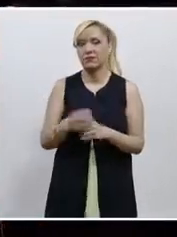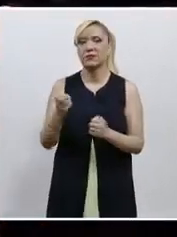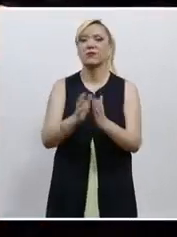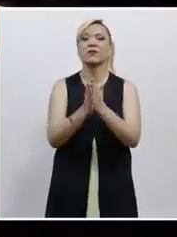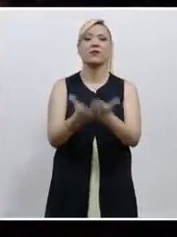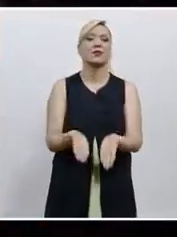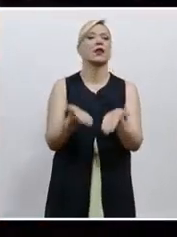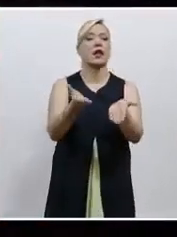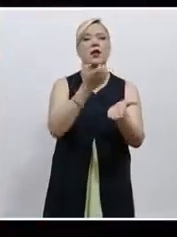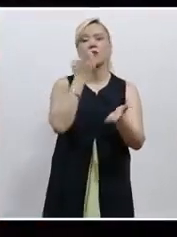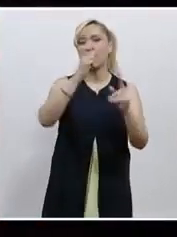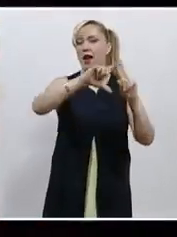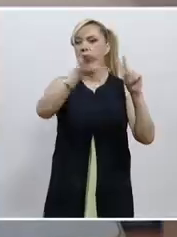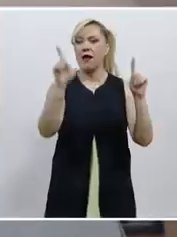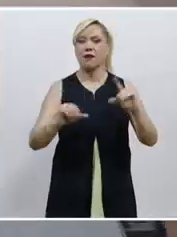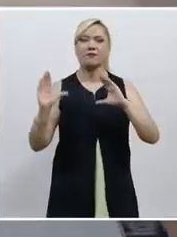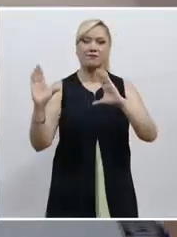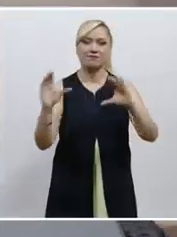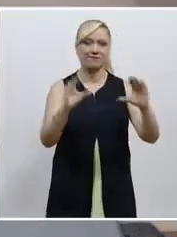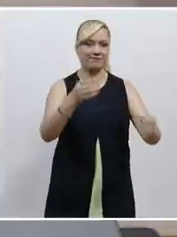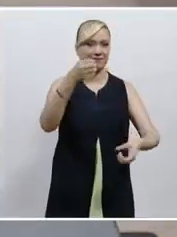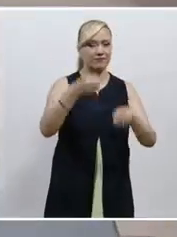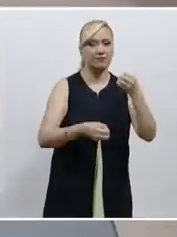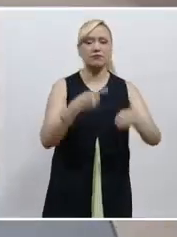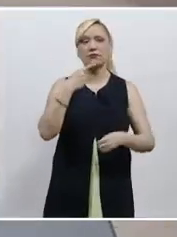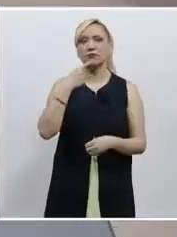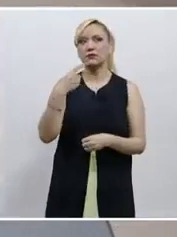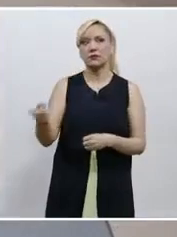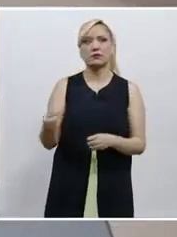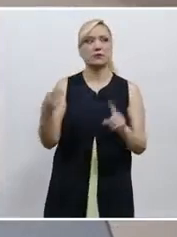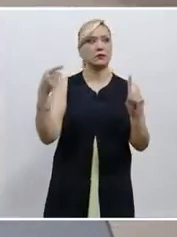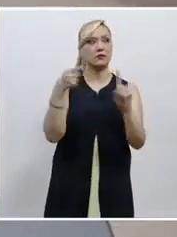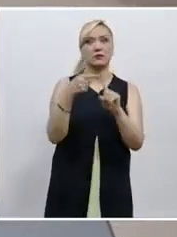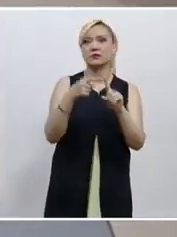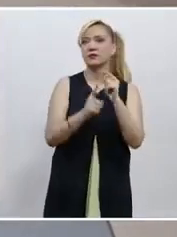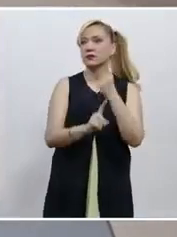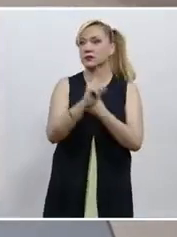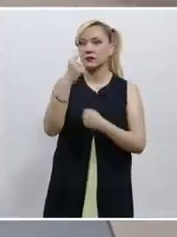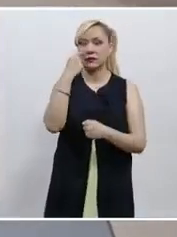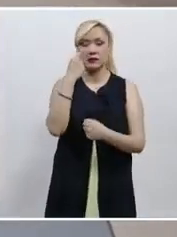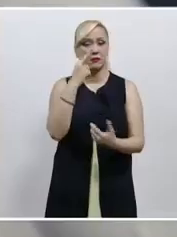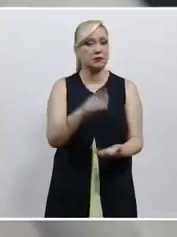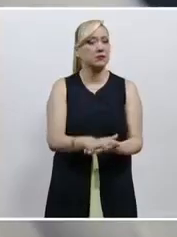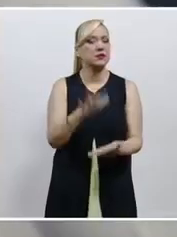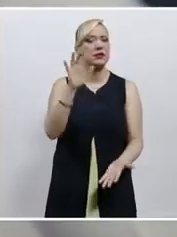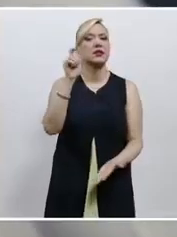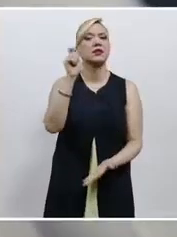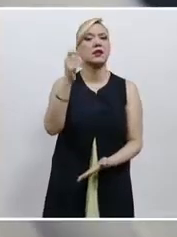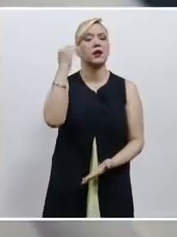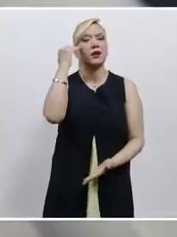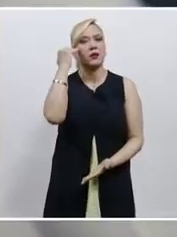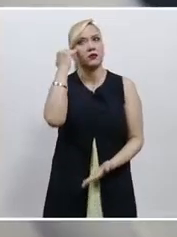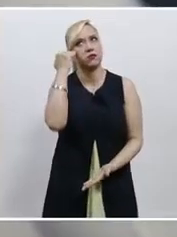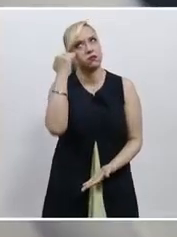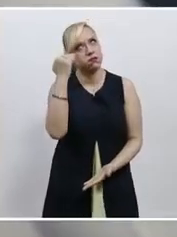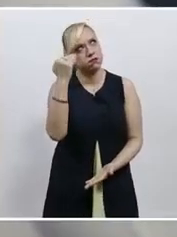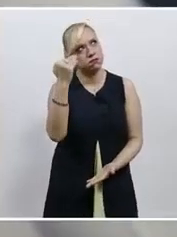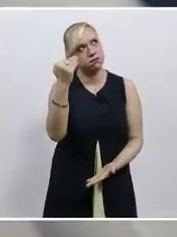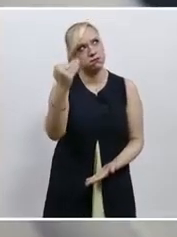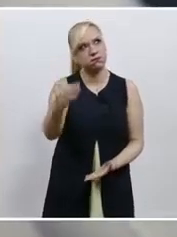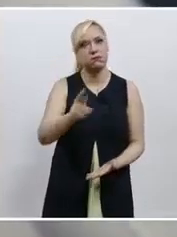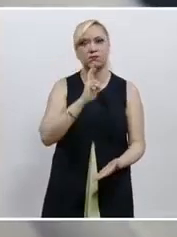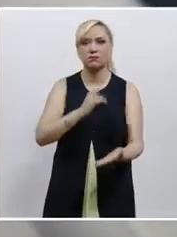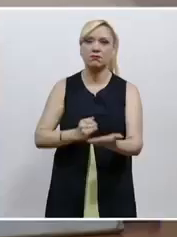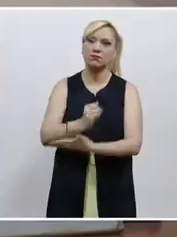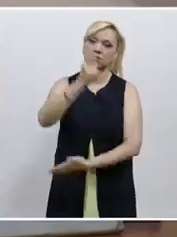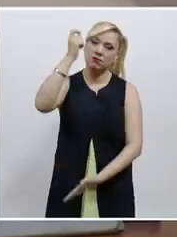Escuela Federal de Formación Judicial, el autor destacó como una de las principales problemáticas del amparo la tardanza en la resolución de los